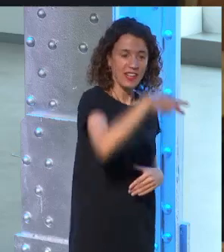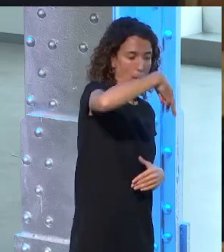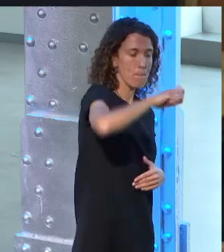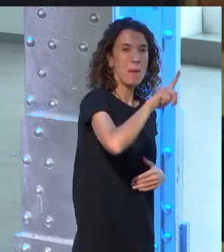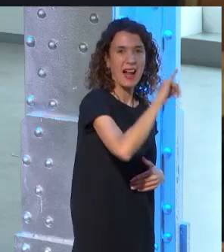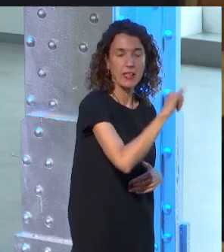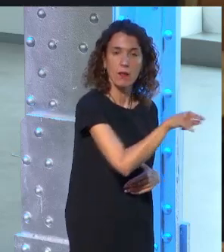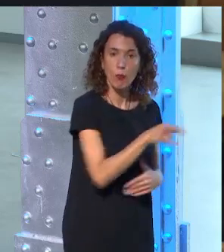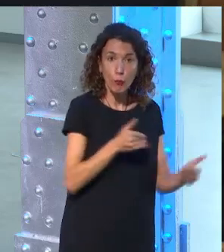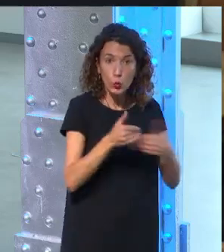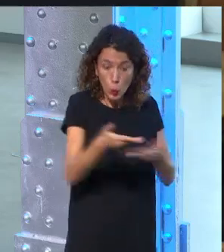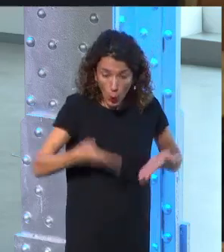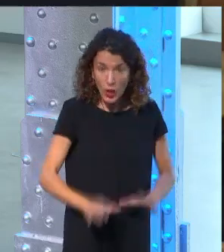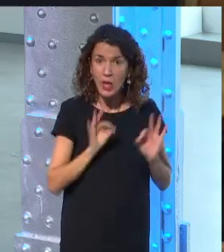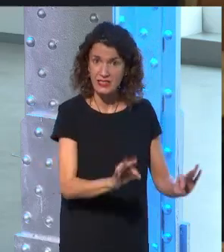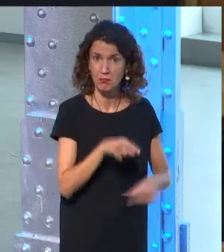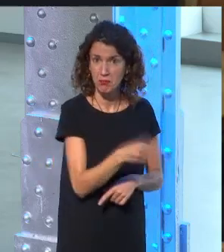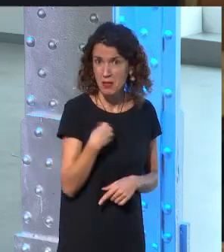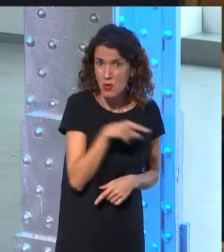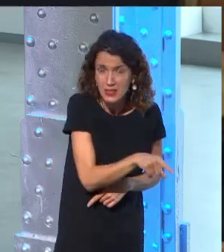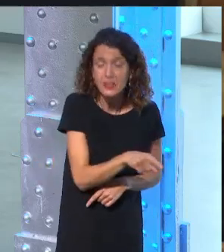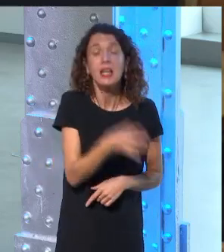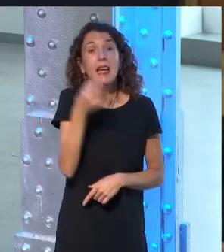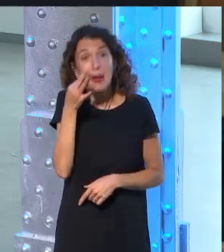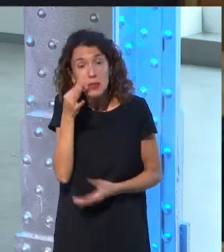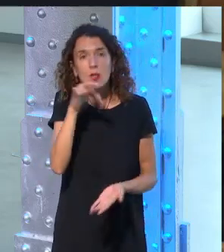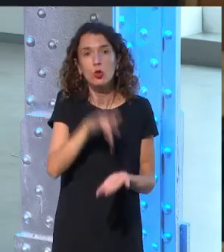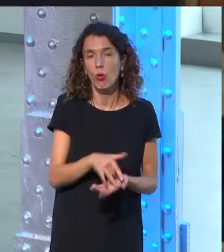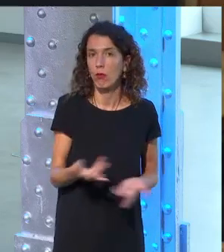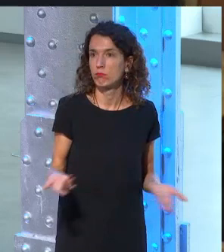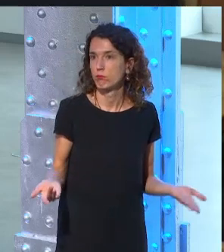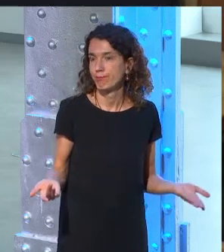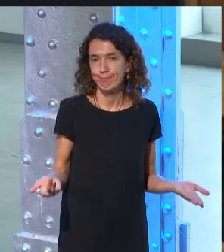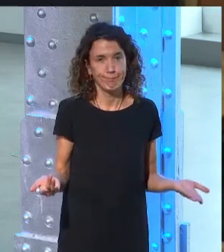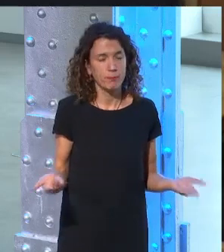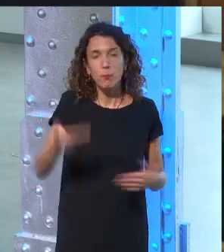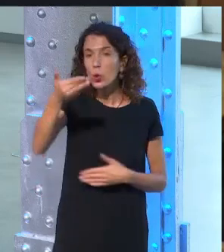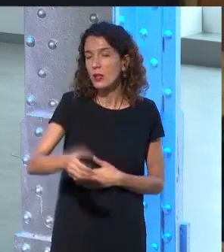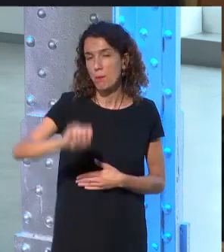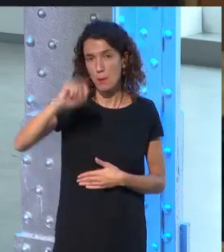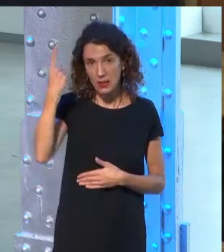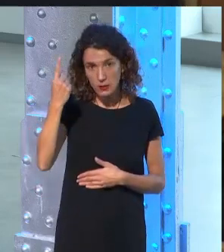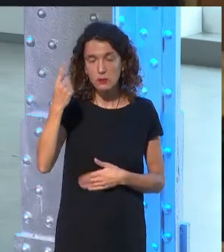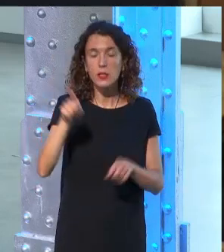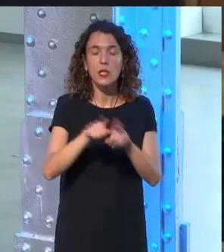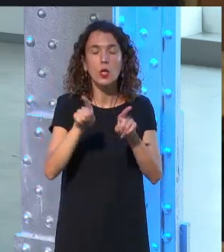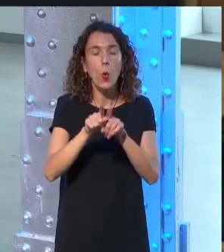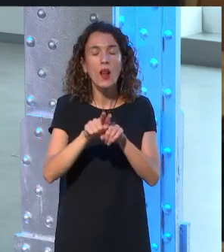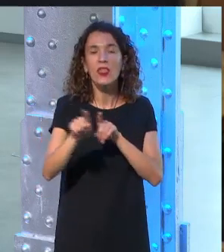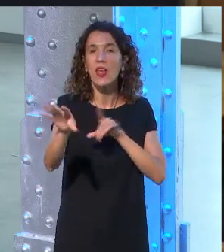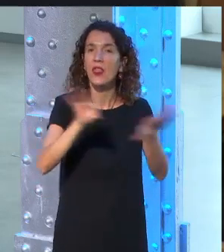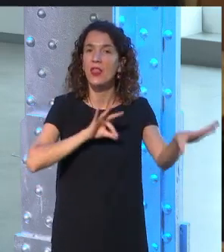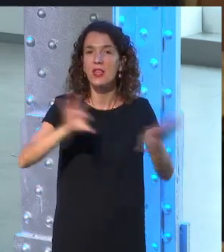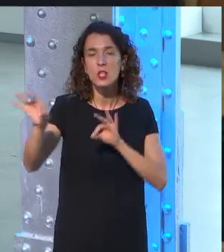es el futuro que le vamos a dejar a nuestros hijos. Entonces, realmente, lo que es fundamental es que tomemos